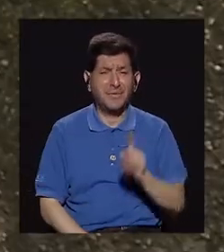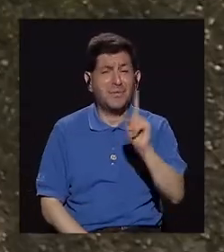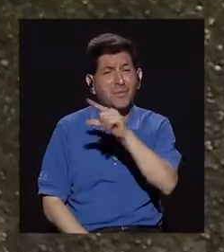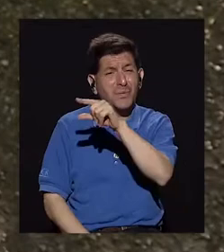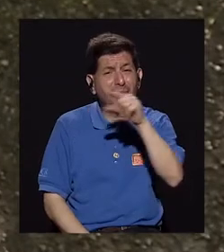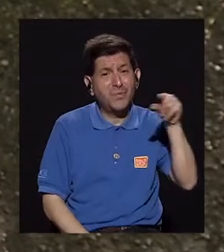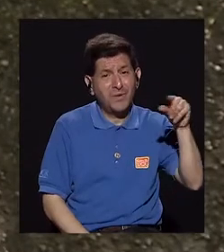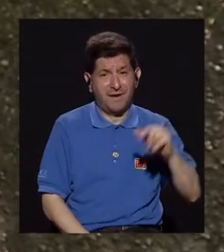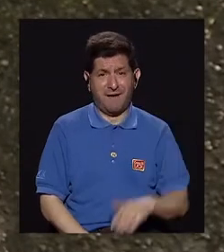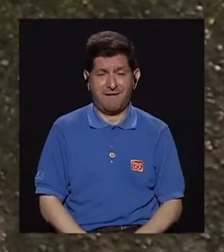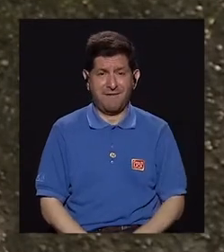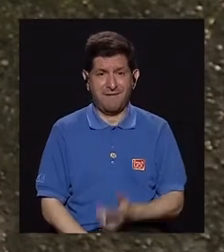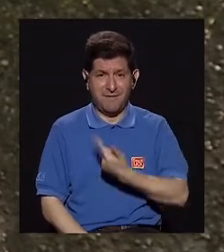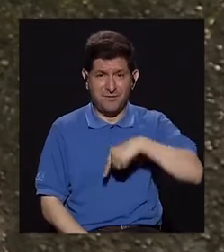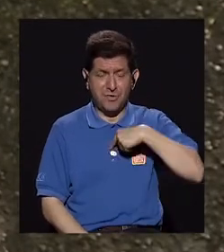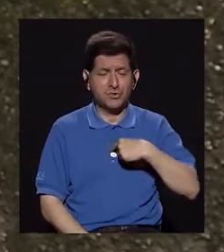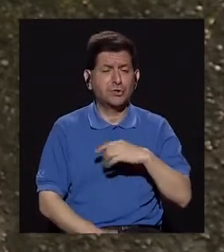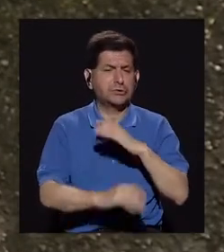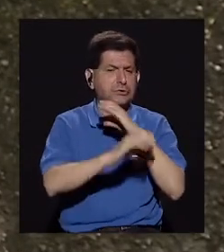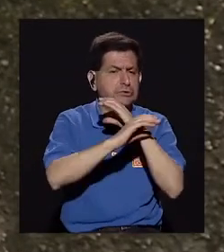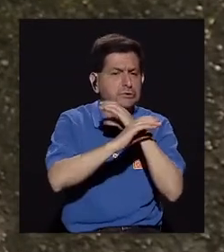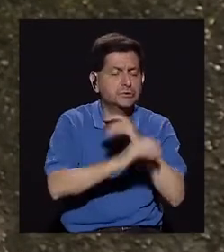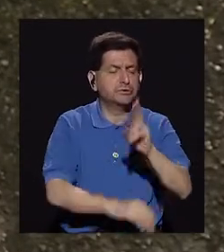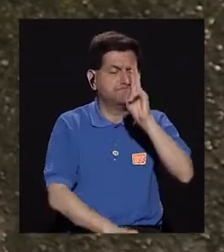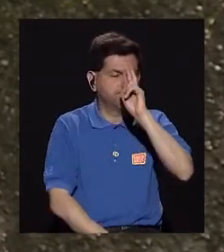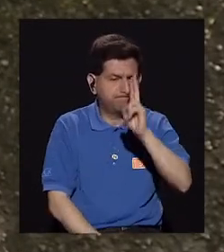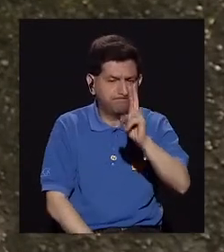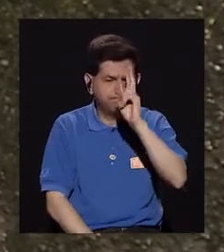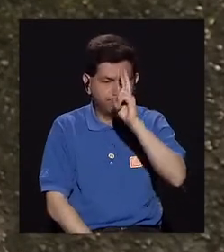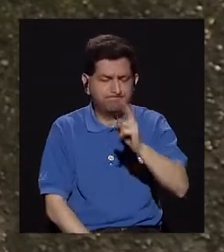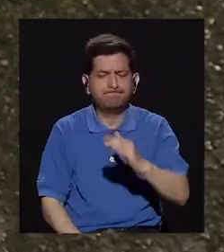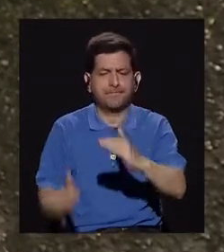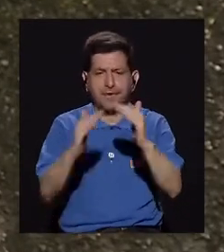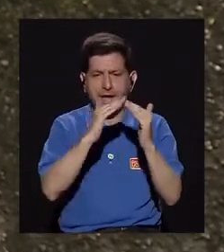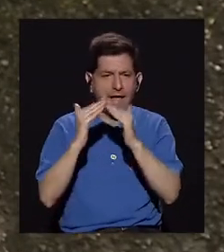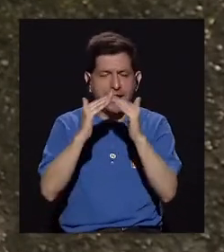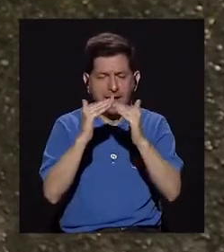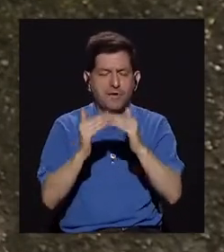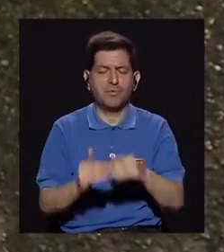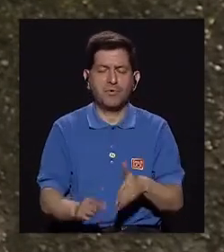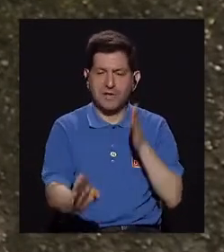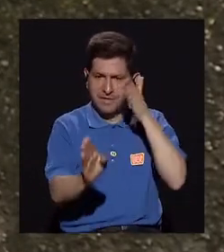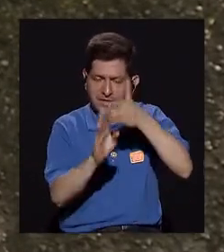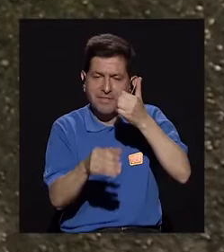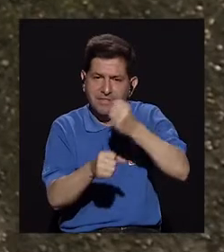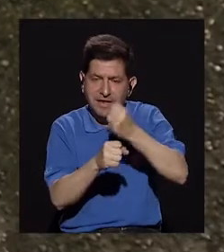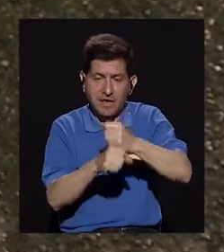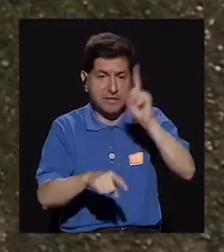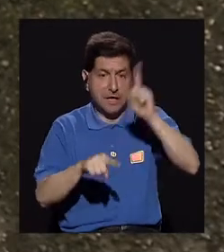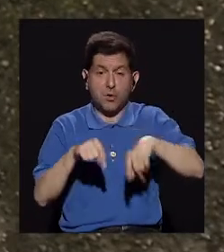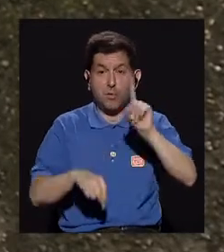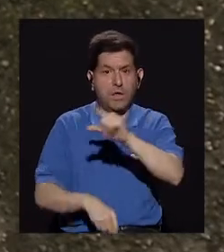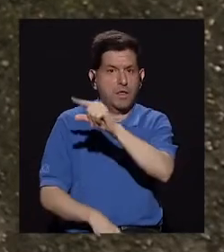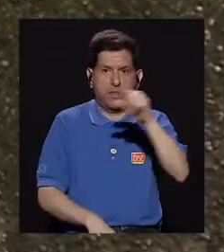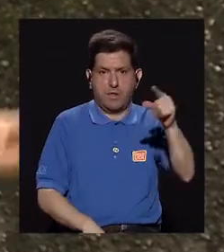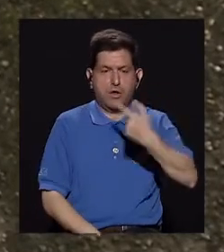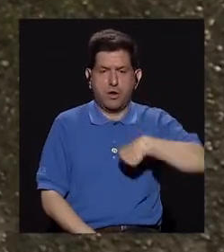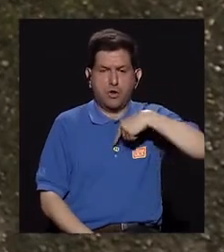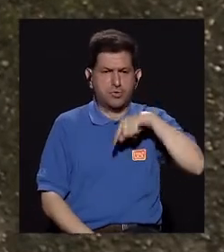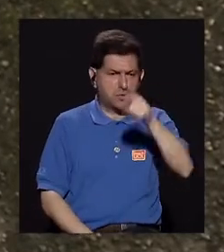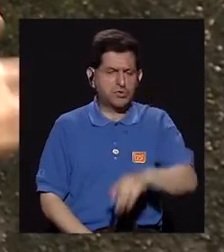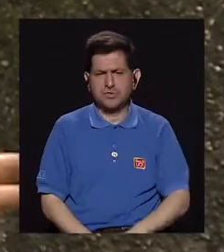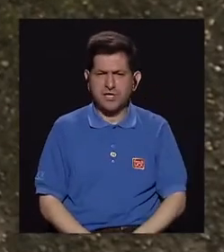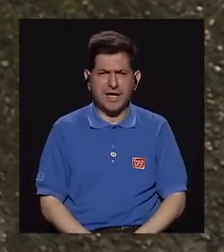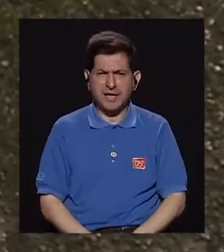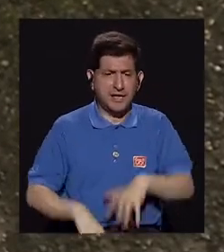es una semana, tenemos que ser muy cuidadosos y respetuosos con las comunidades con las que trabajamos, ¿verdad? Uno no puede llegar en una semana a